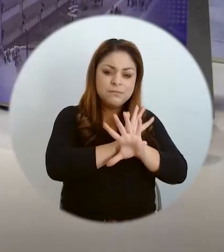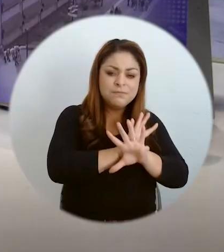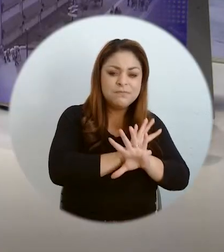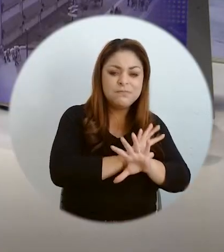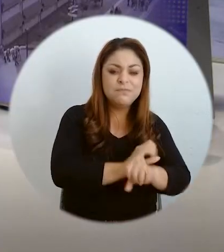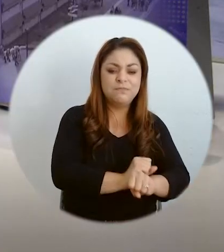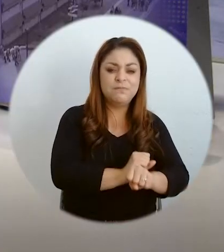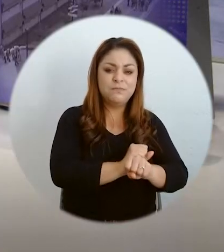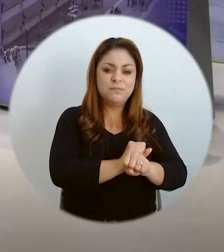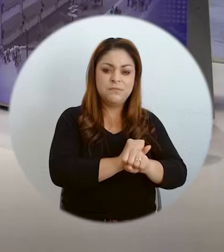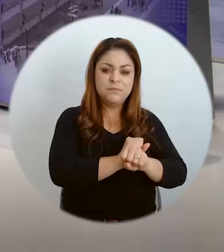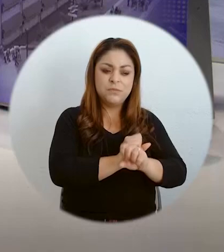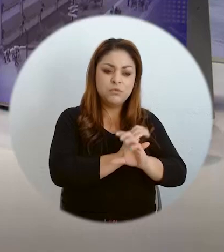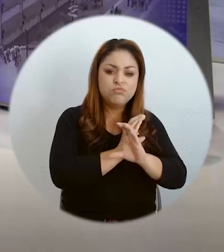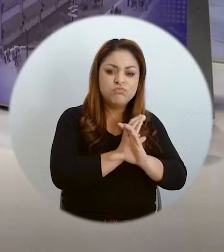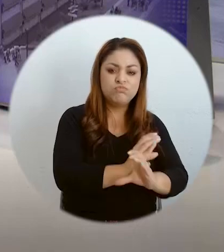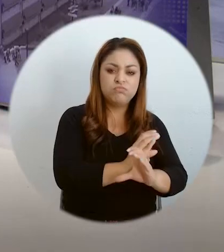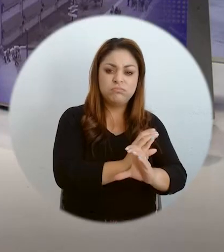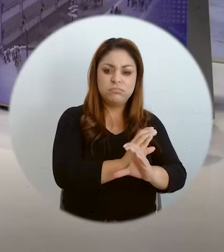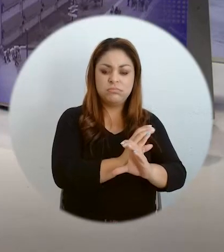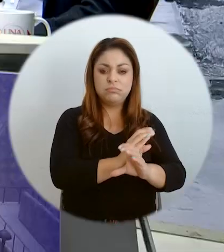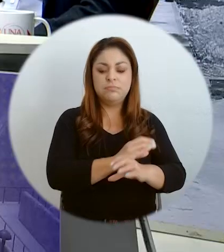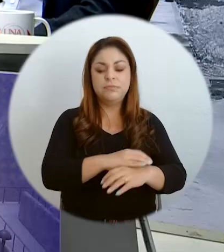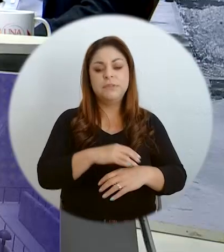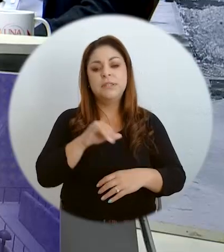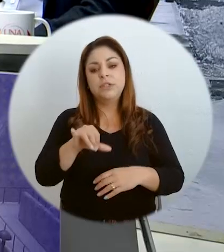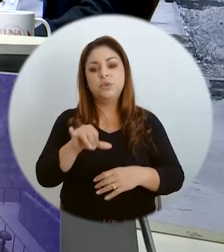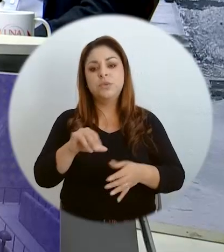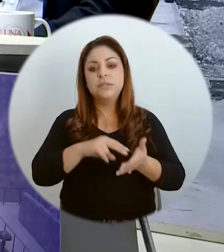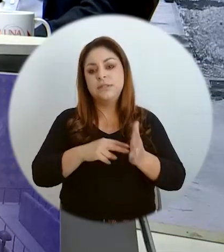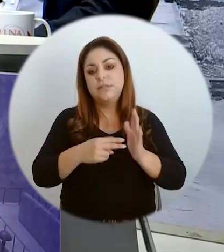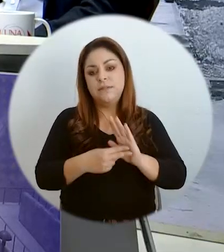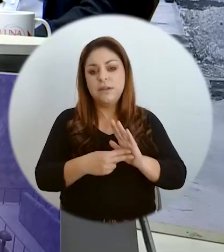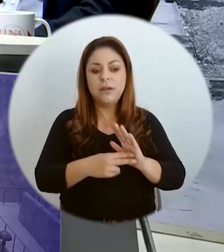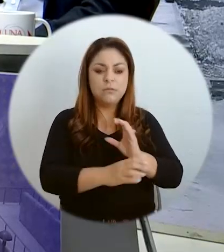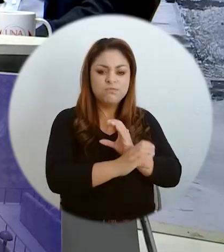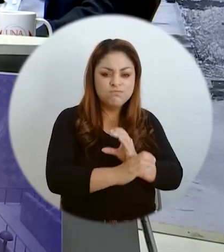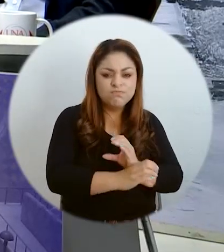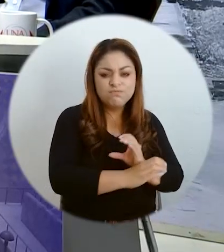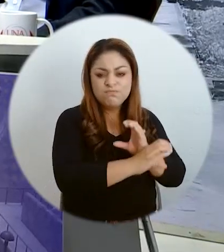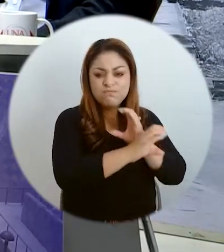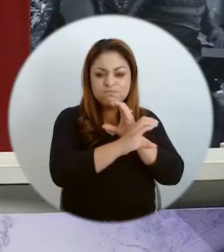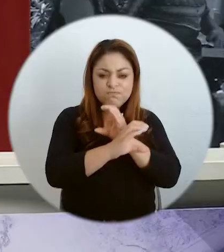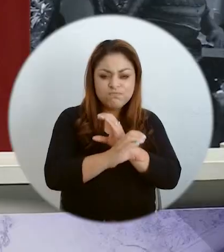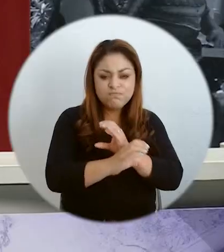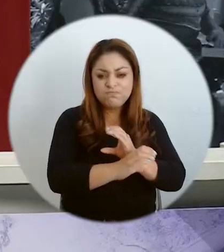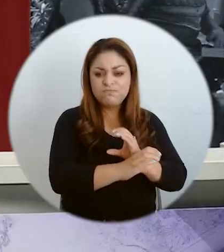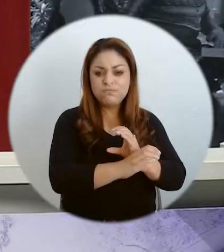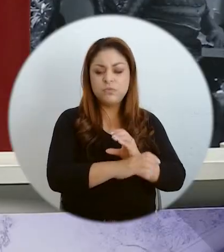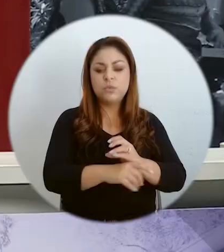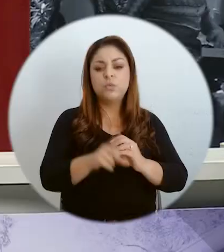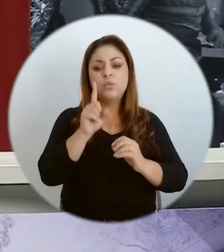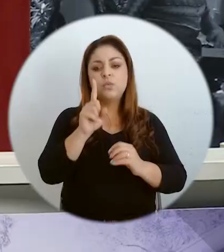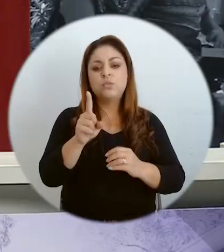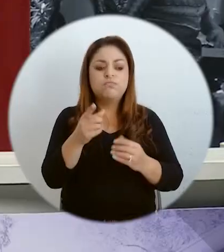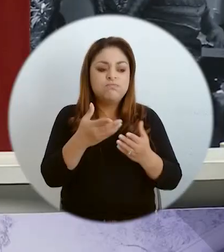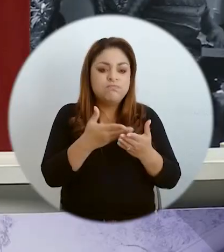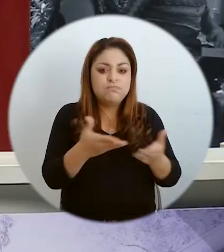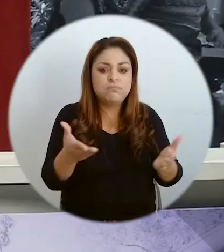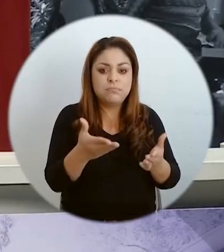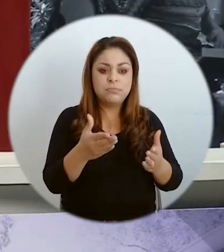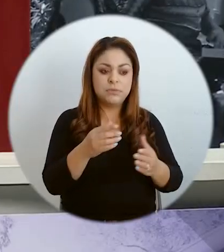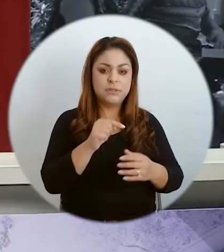quizás más llanamente lo explica, es conservar un estado o una situación que nos